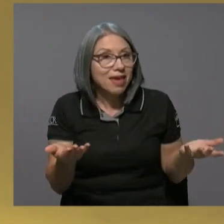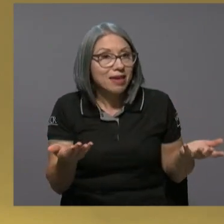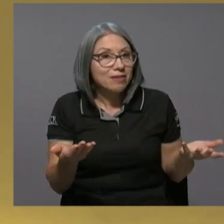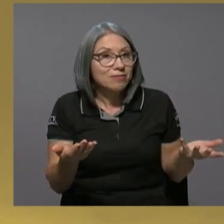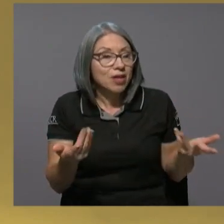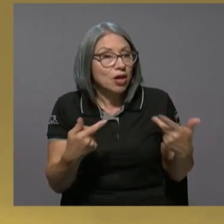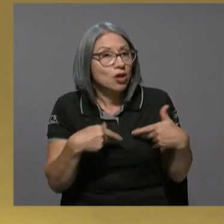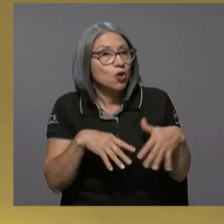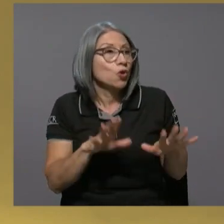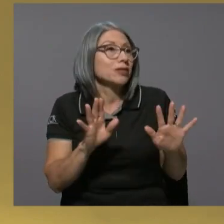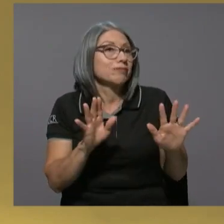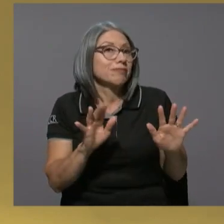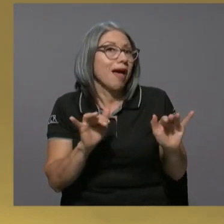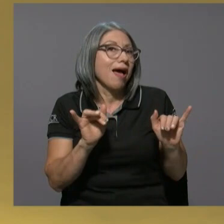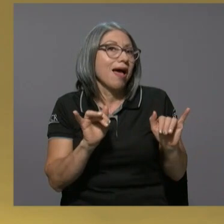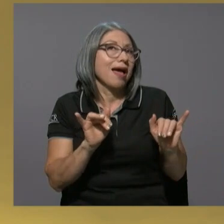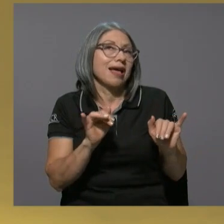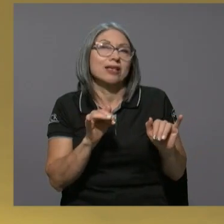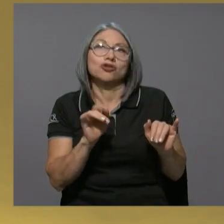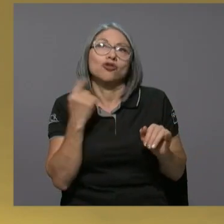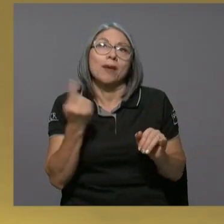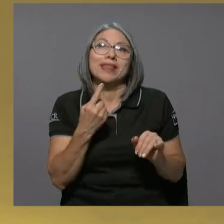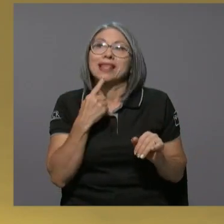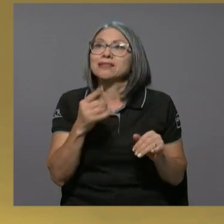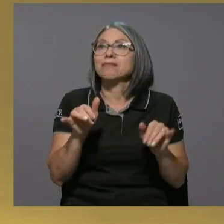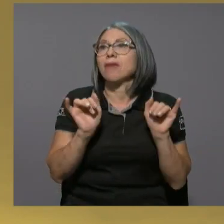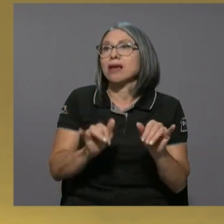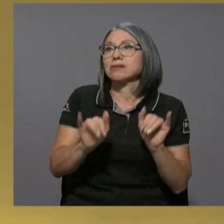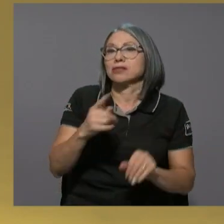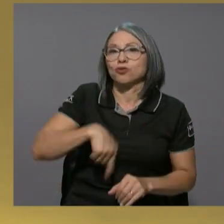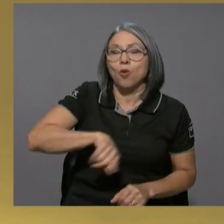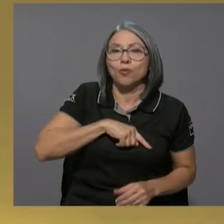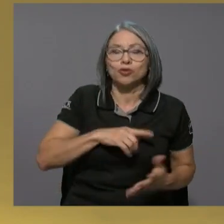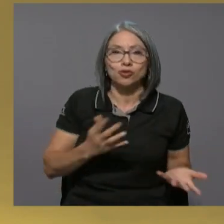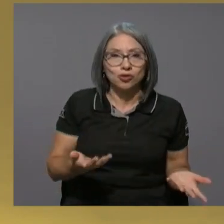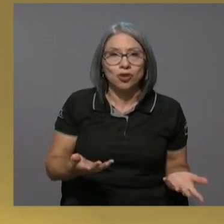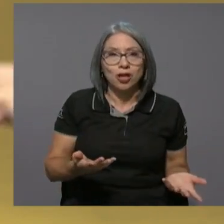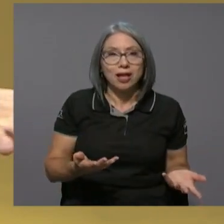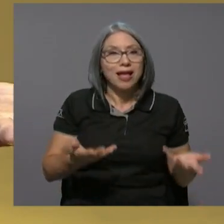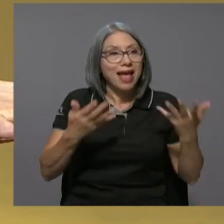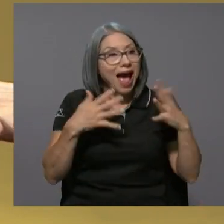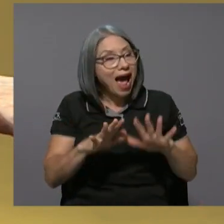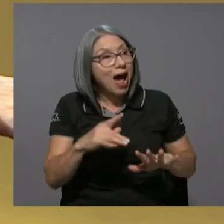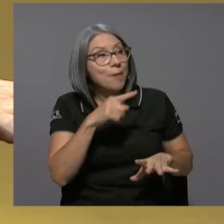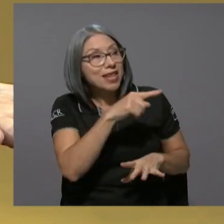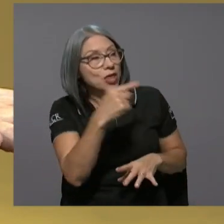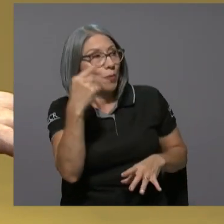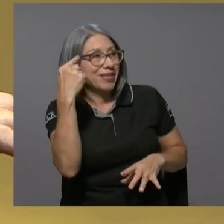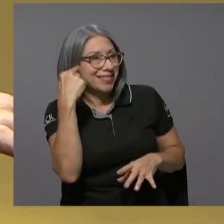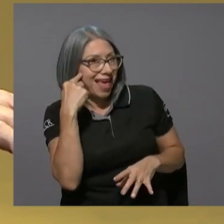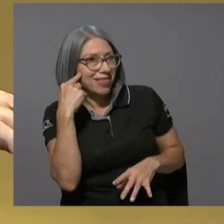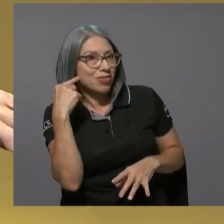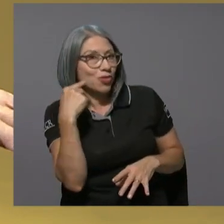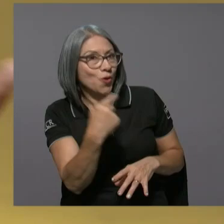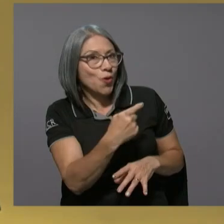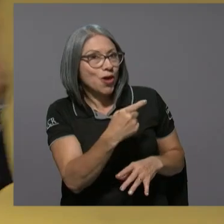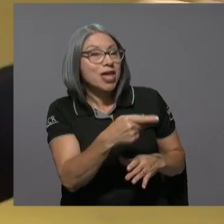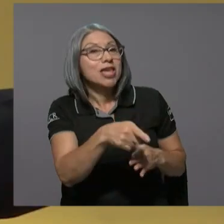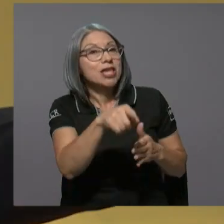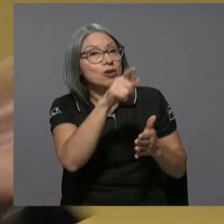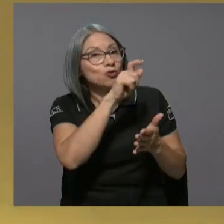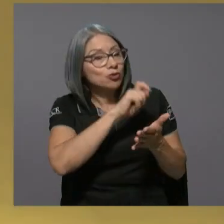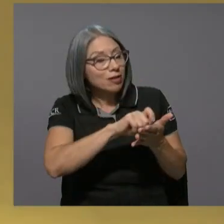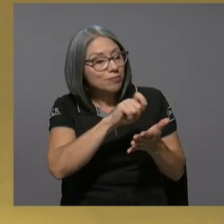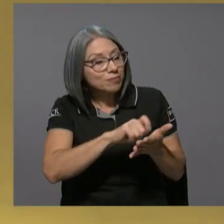somos, sino ha venido pensando y poniéndolo en blanco y negro